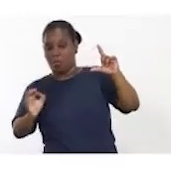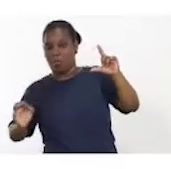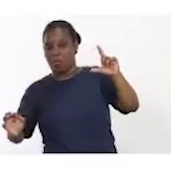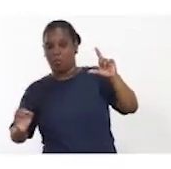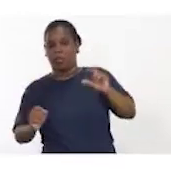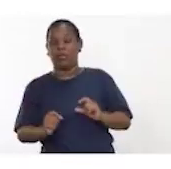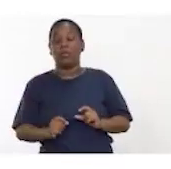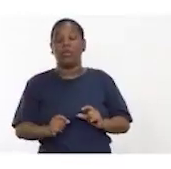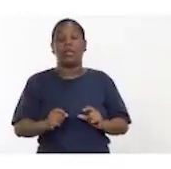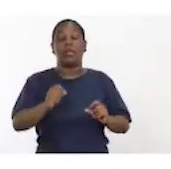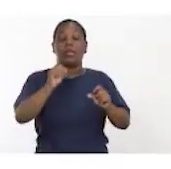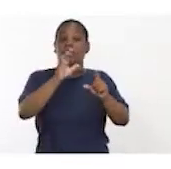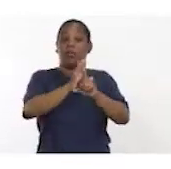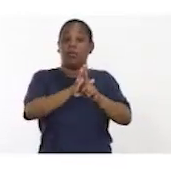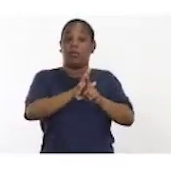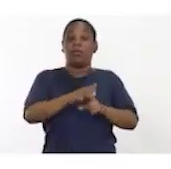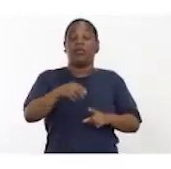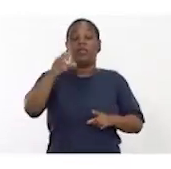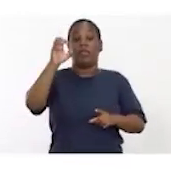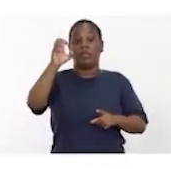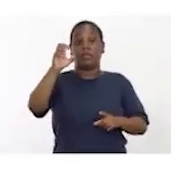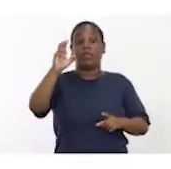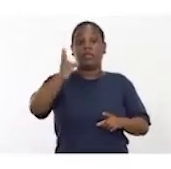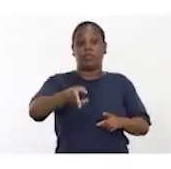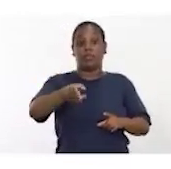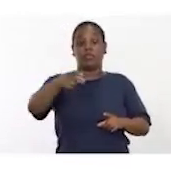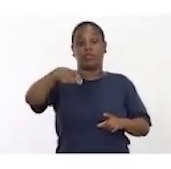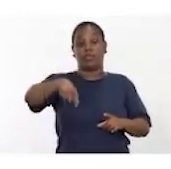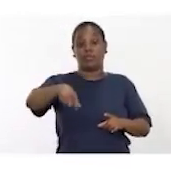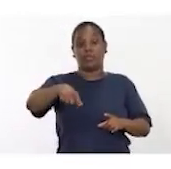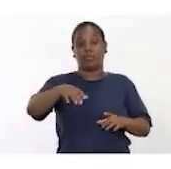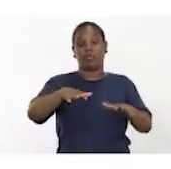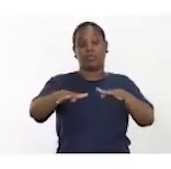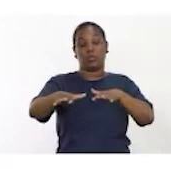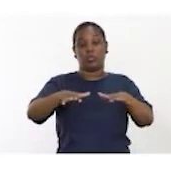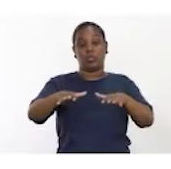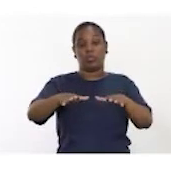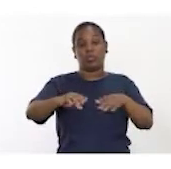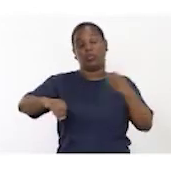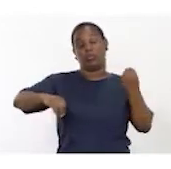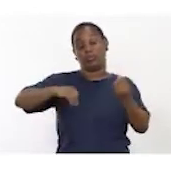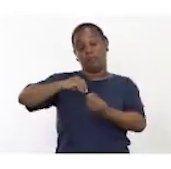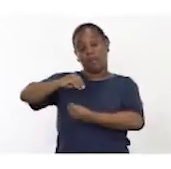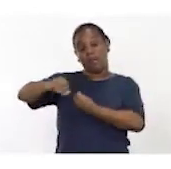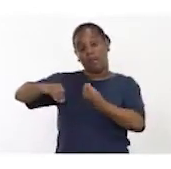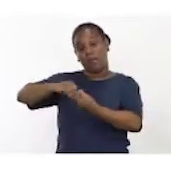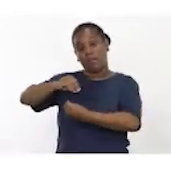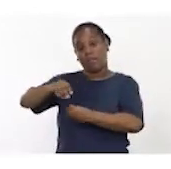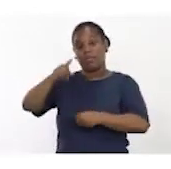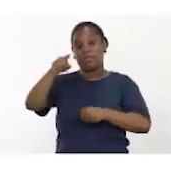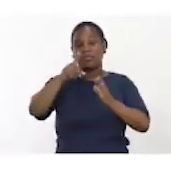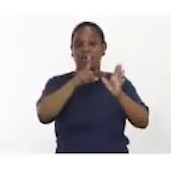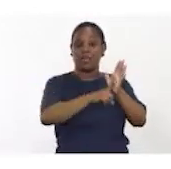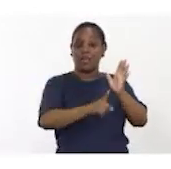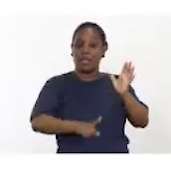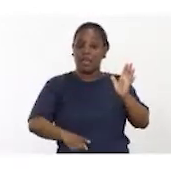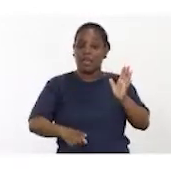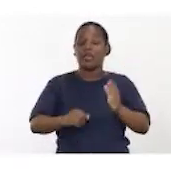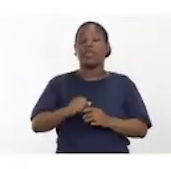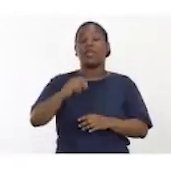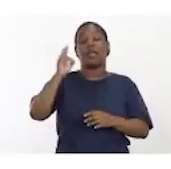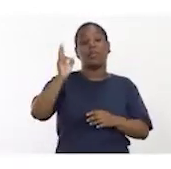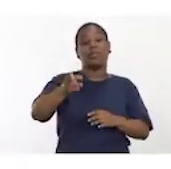inicialmente tiene energía potencial gravitatoria, se pone en movimiento y se va transformando esa energía potencial